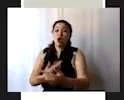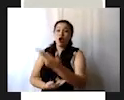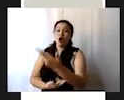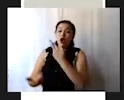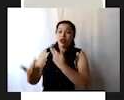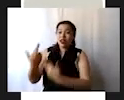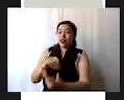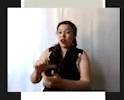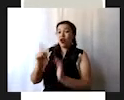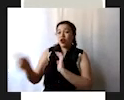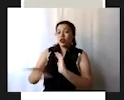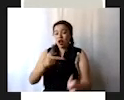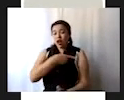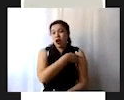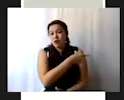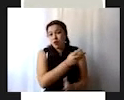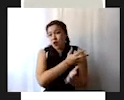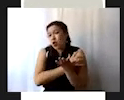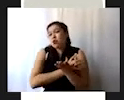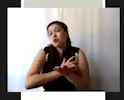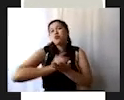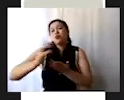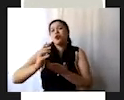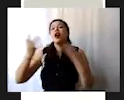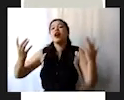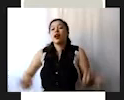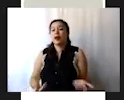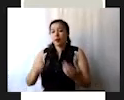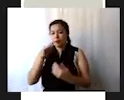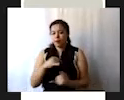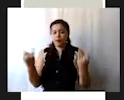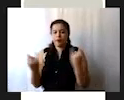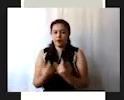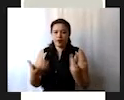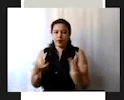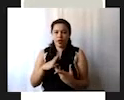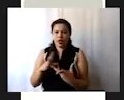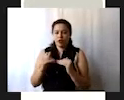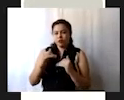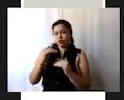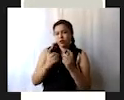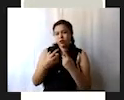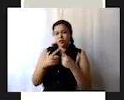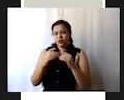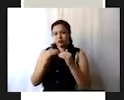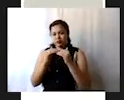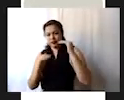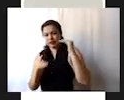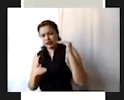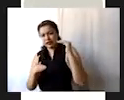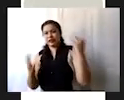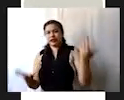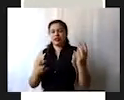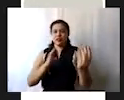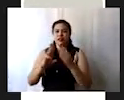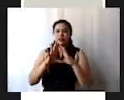la pobreza extrema, por ende también aumentando pues estas brechas de desigualdad en todo el mundo. Vimos